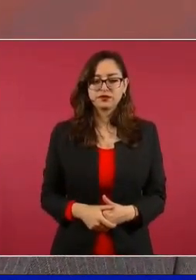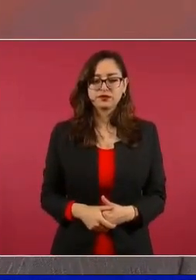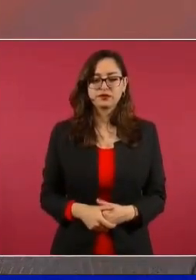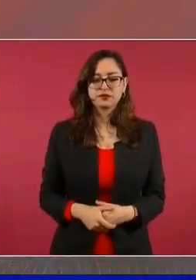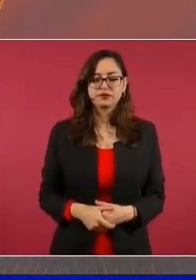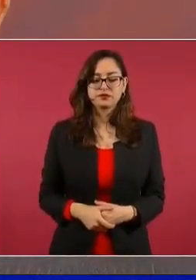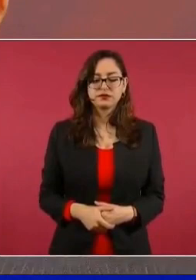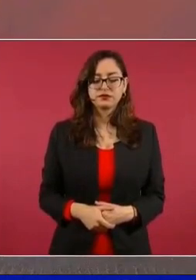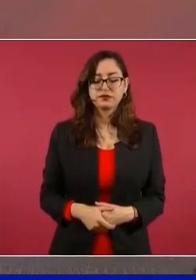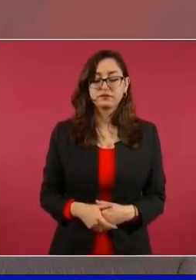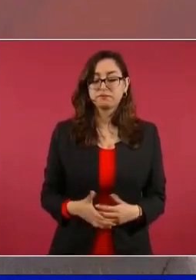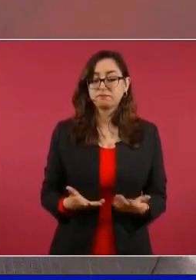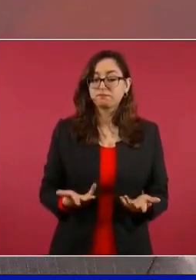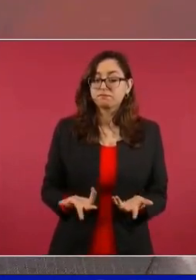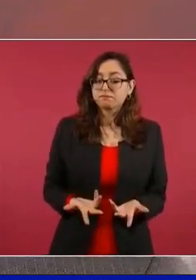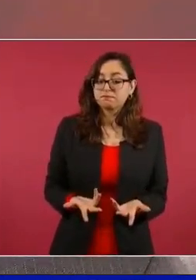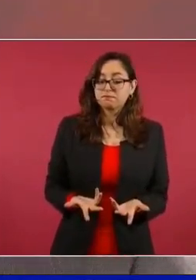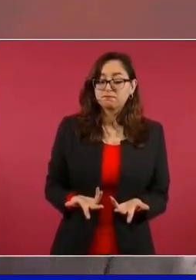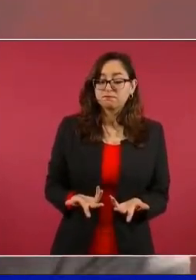Entonces,